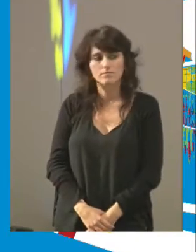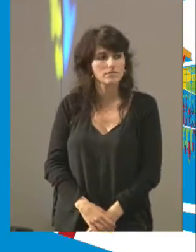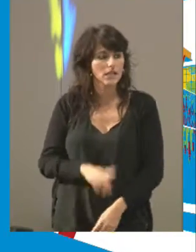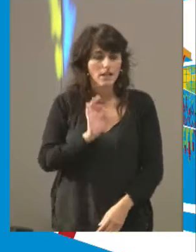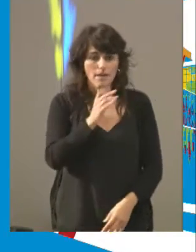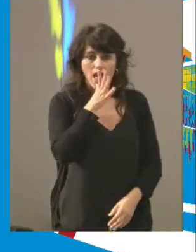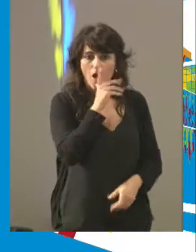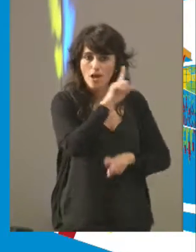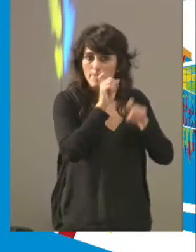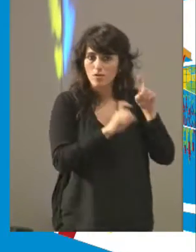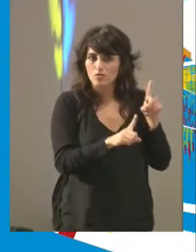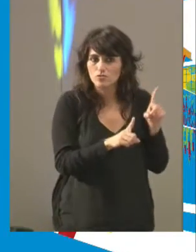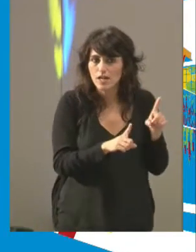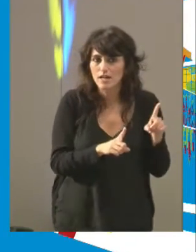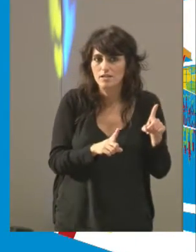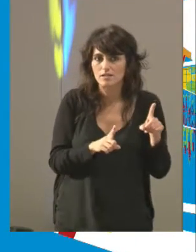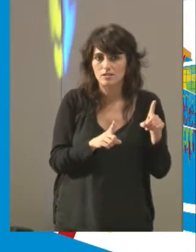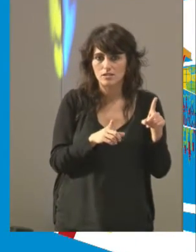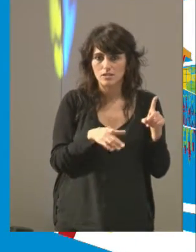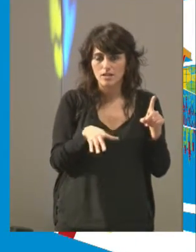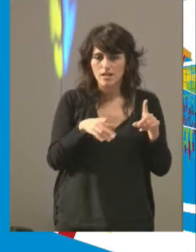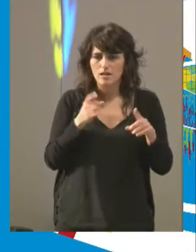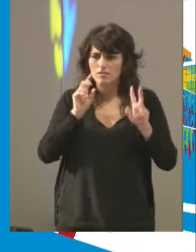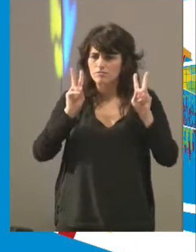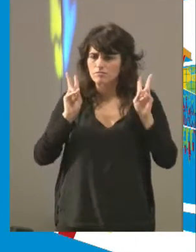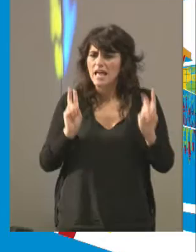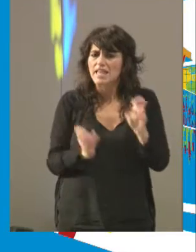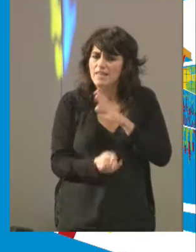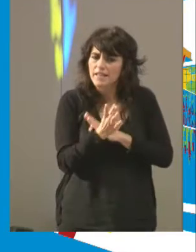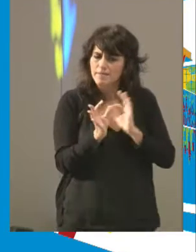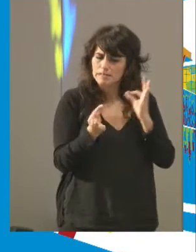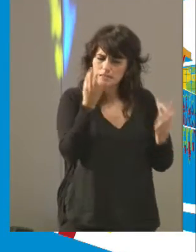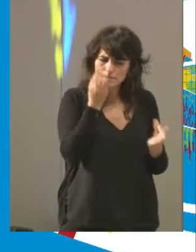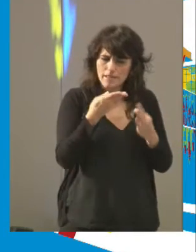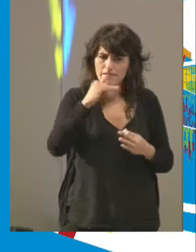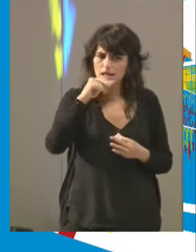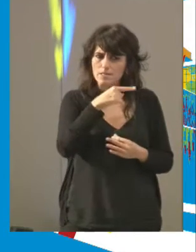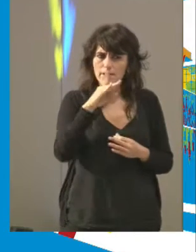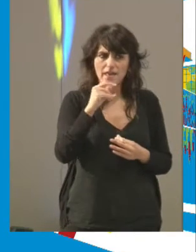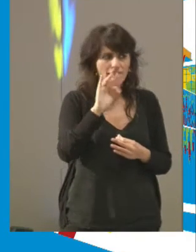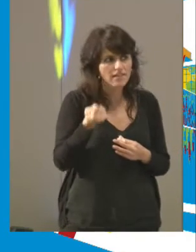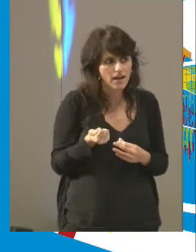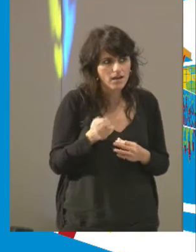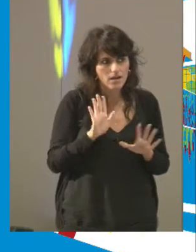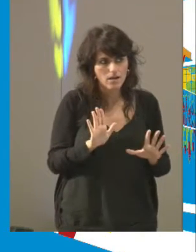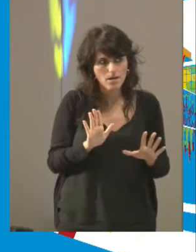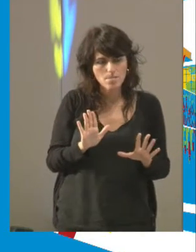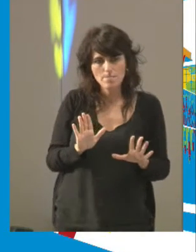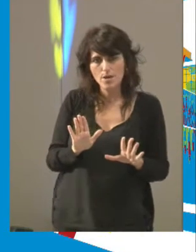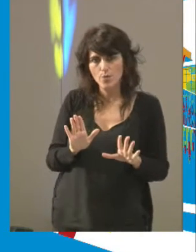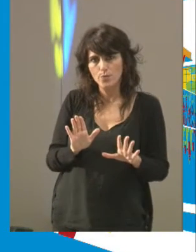Que te iba a preguntar por qué concretas de data que lleváis en ELITA, en qué estado está, cómo veis todo esto, pero creo que ya han